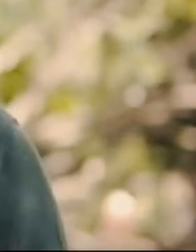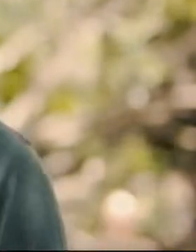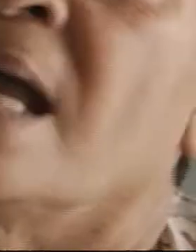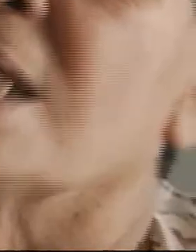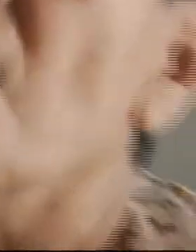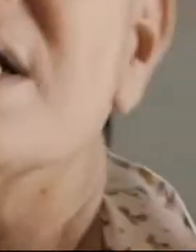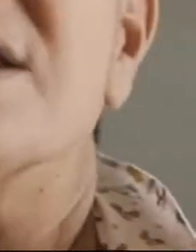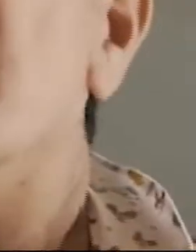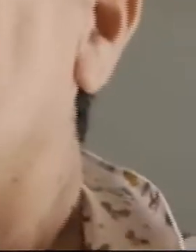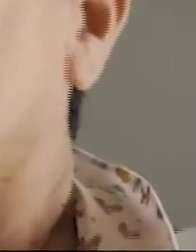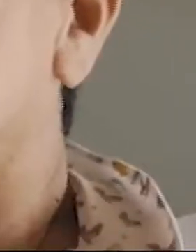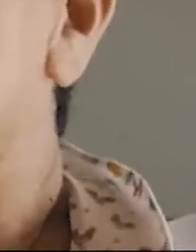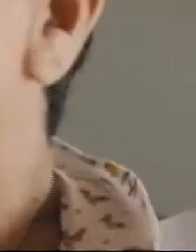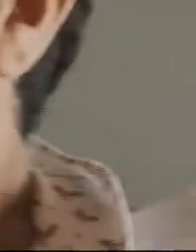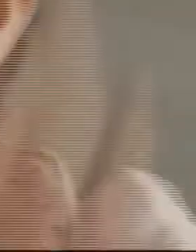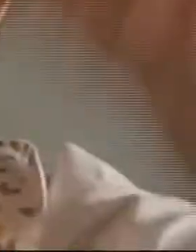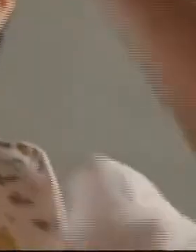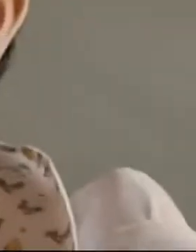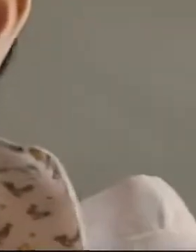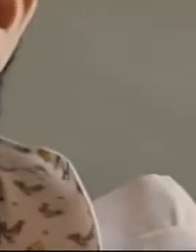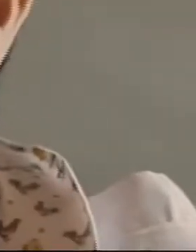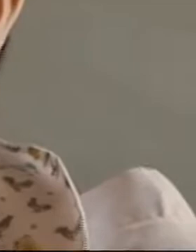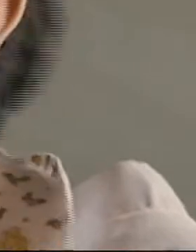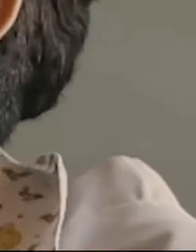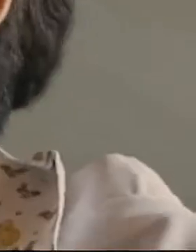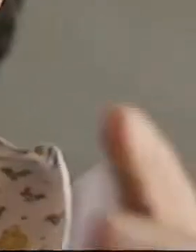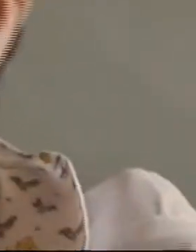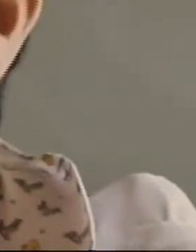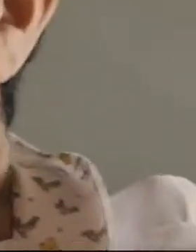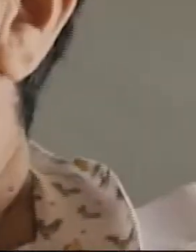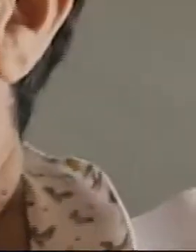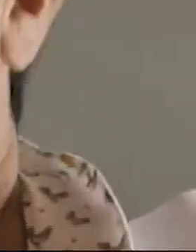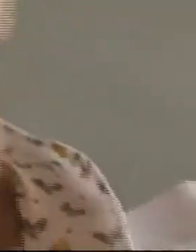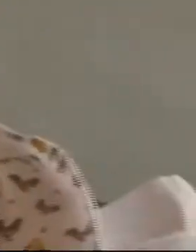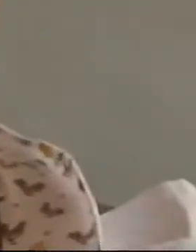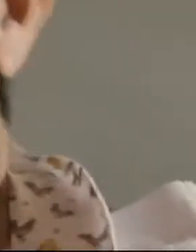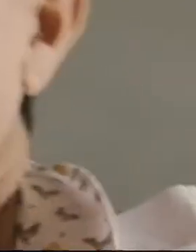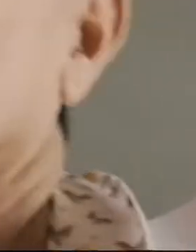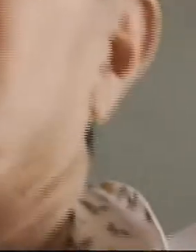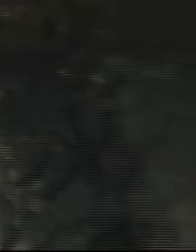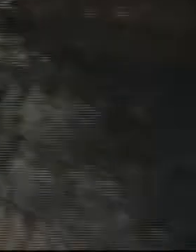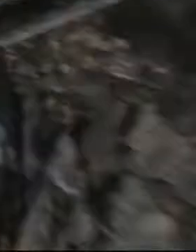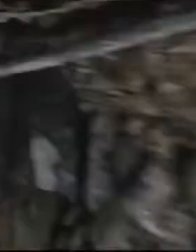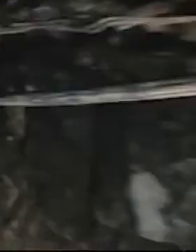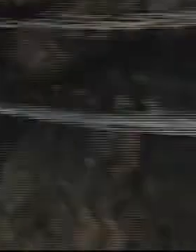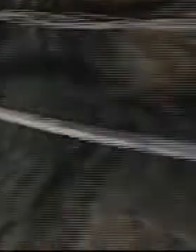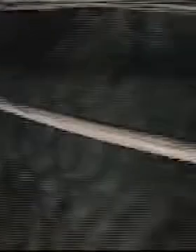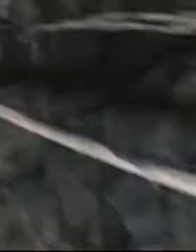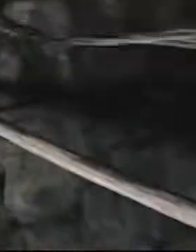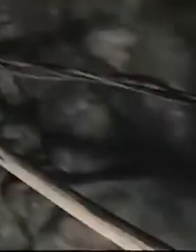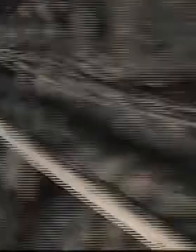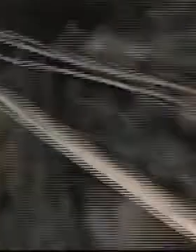colegallero, no estudió. Ese hombre se va, está sin un 5 y se va a orear y trae plata. El jueves 1